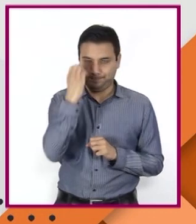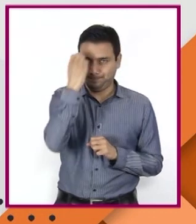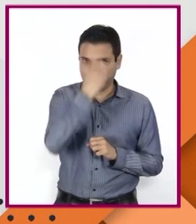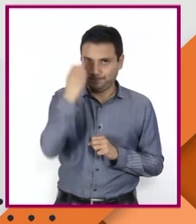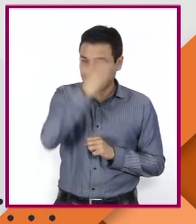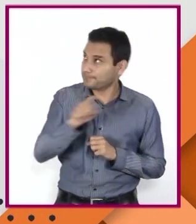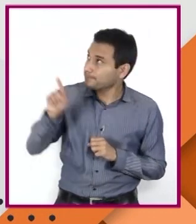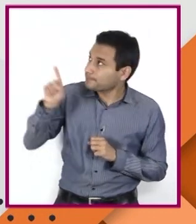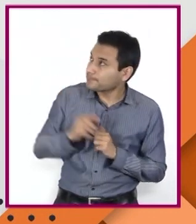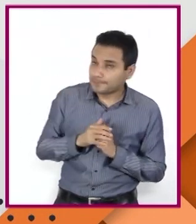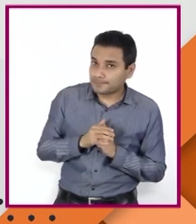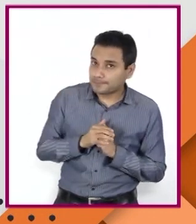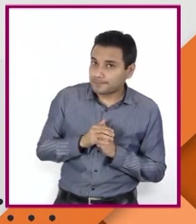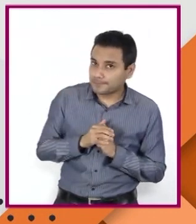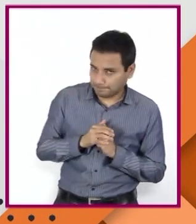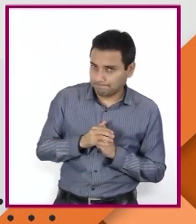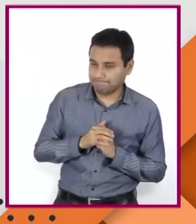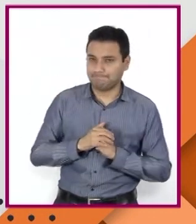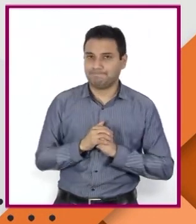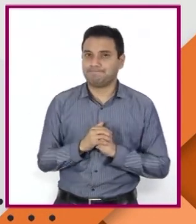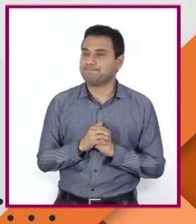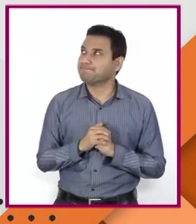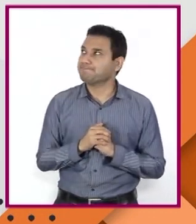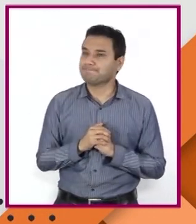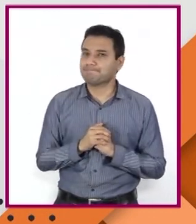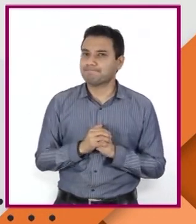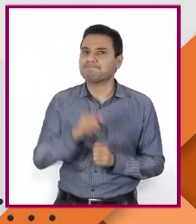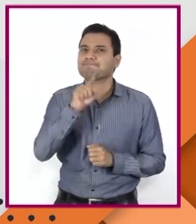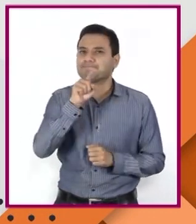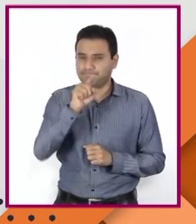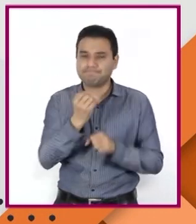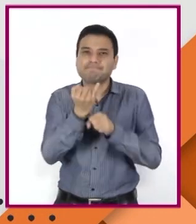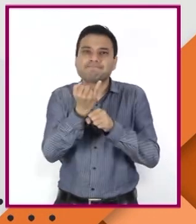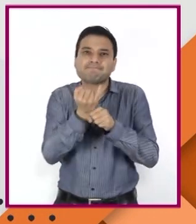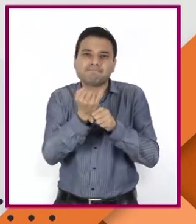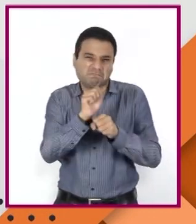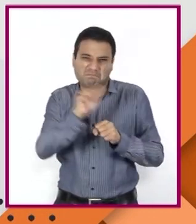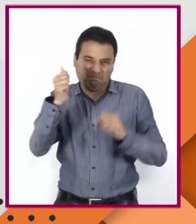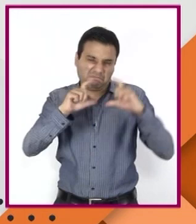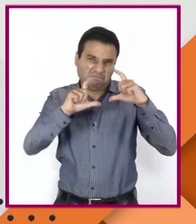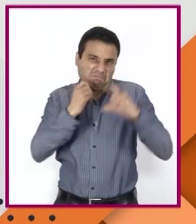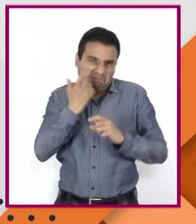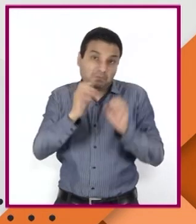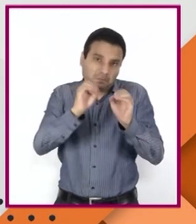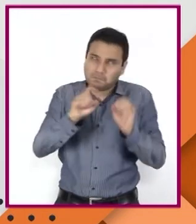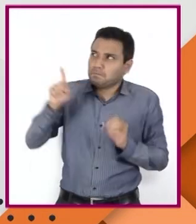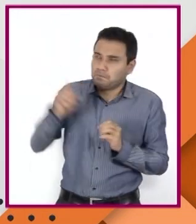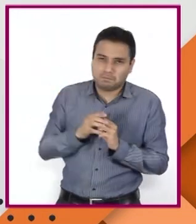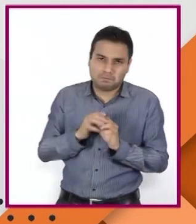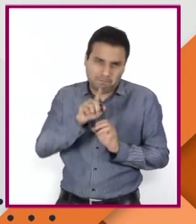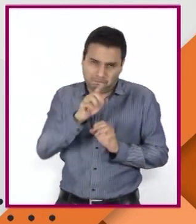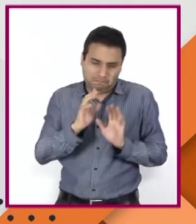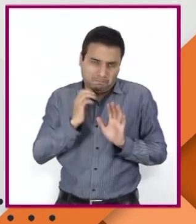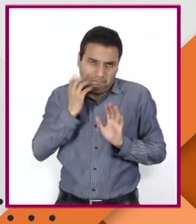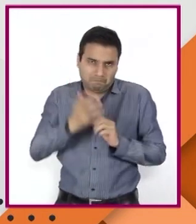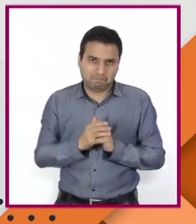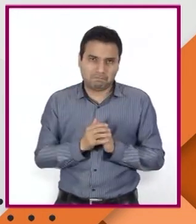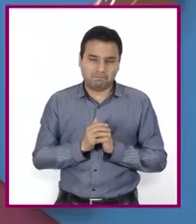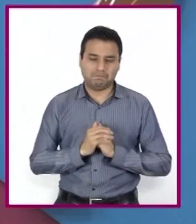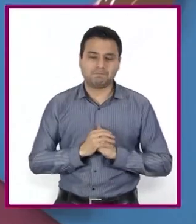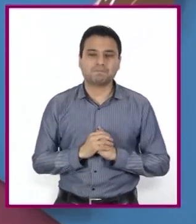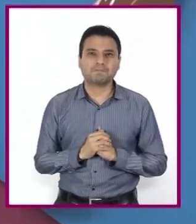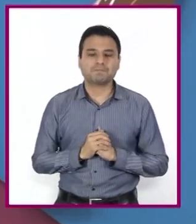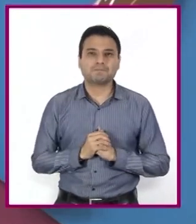fotografía de la periodista Dorothea Lange o investiguen otra del periodo, ya sea en fuentes digitales o en su libro de